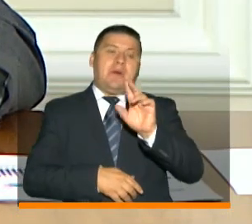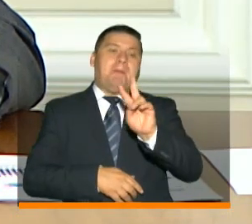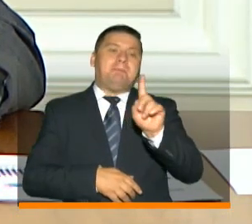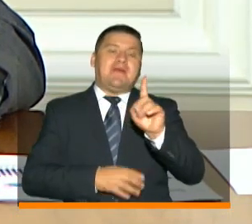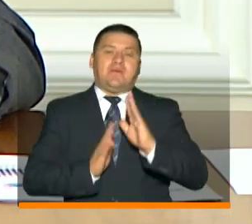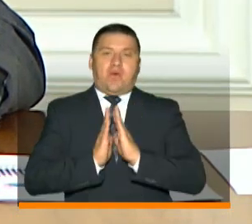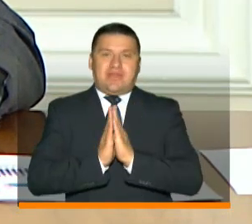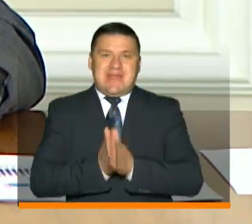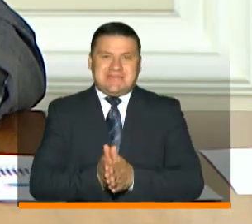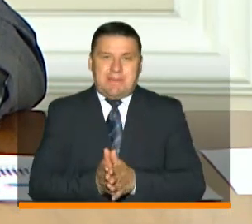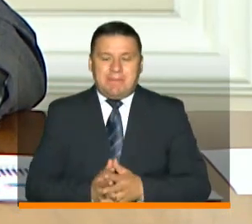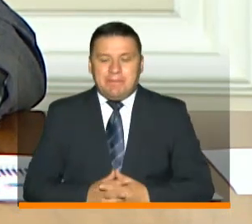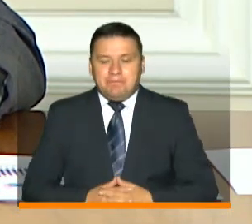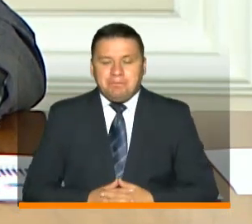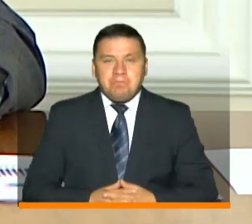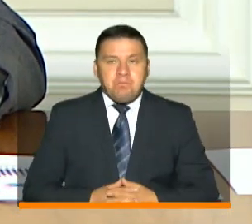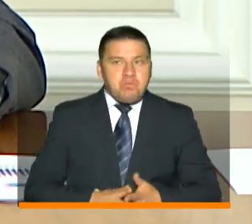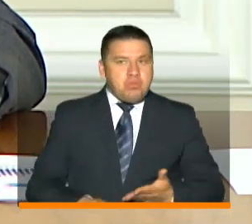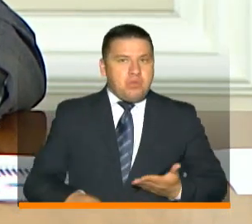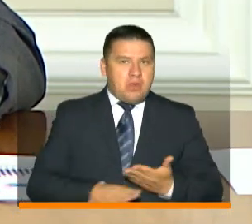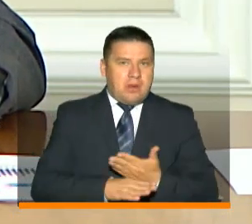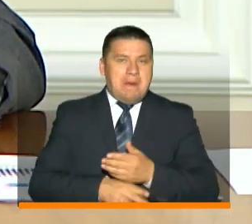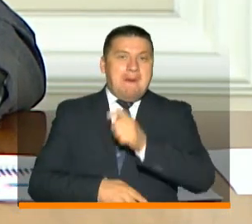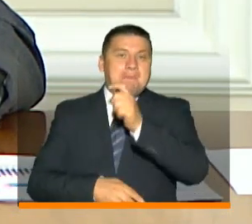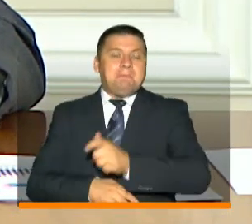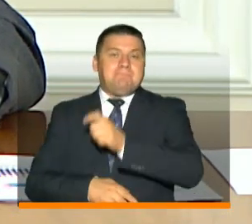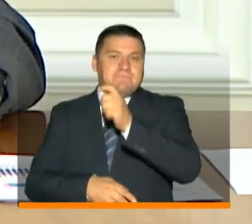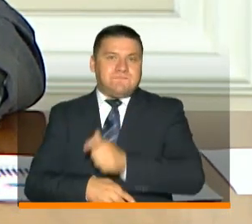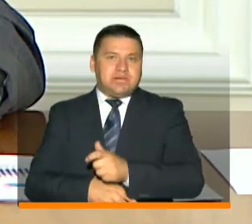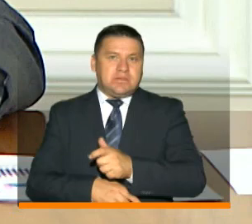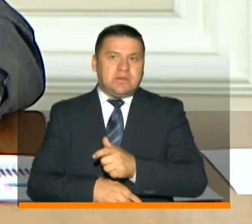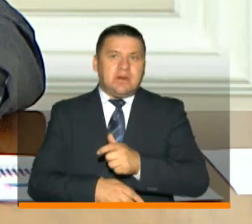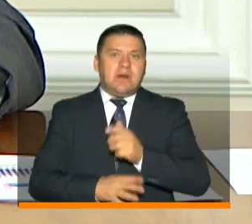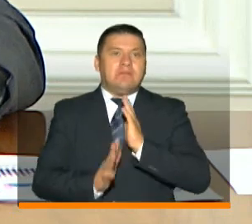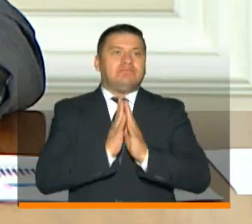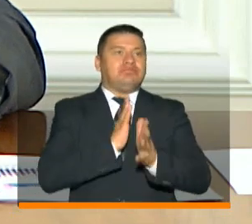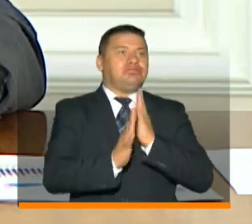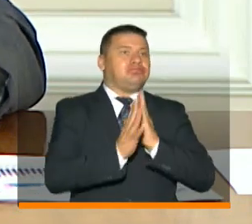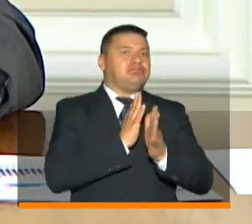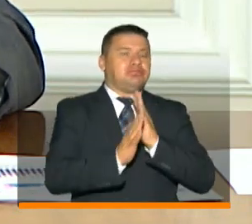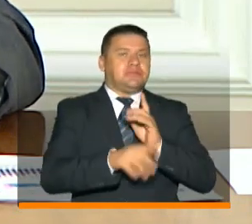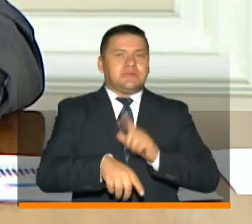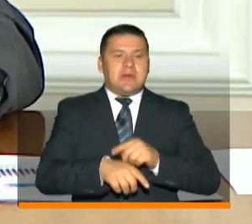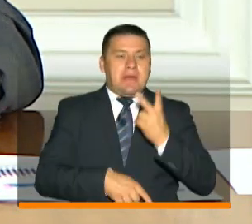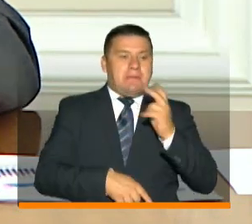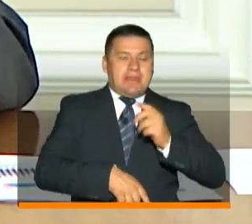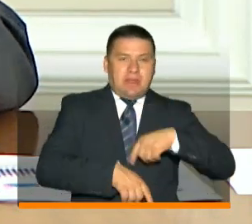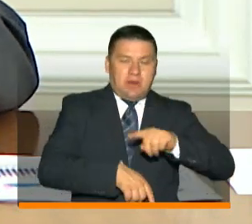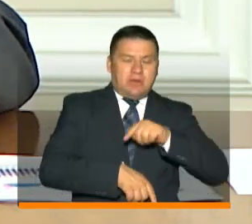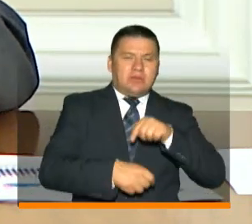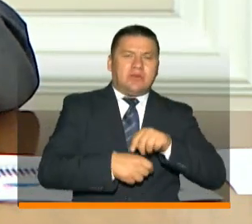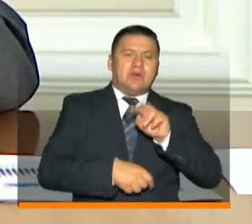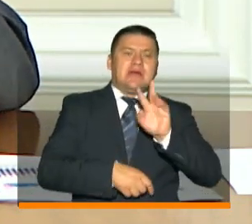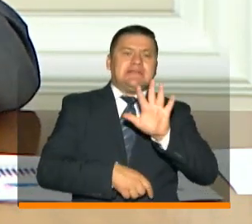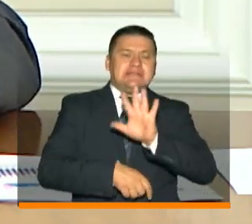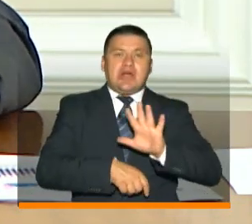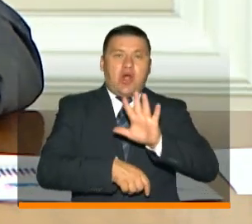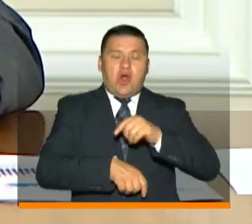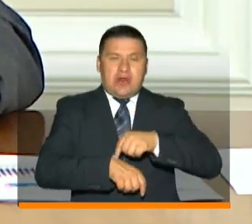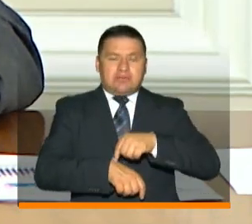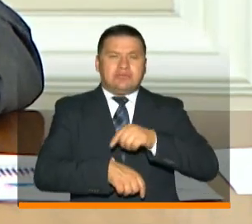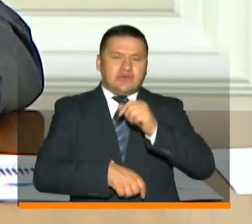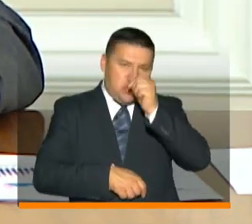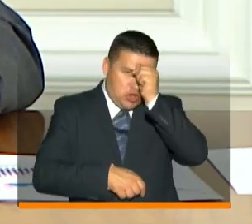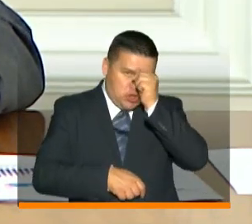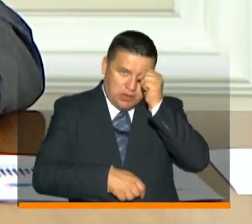21 de diciembre. Restringir la circulación de personas por vías y lugares públicos entre las 20 horas y las 5 horas